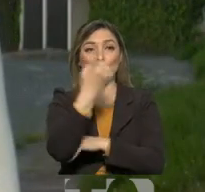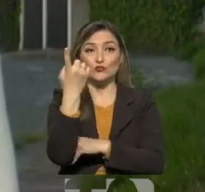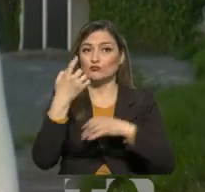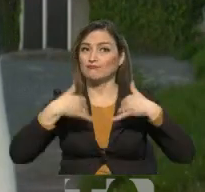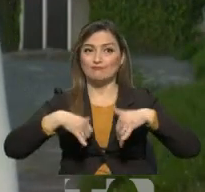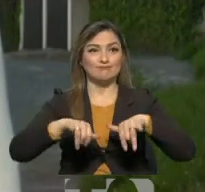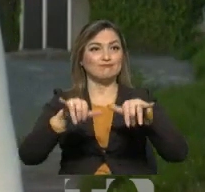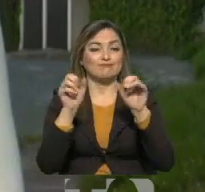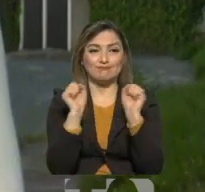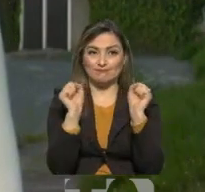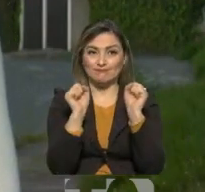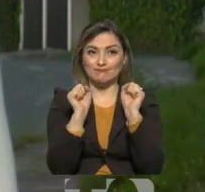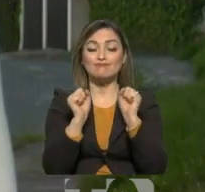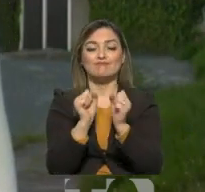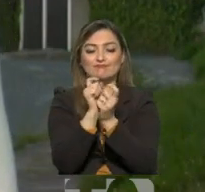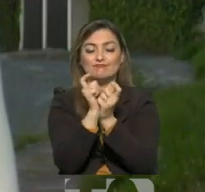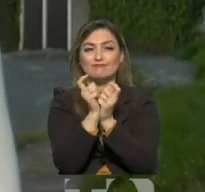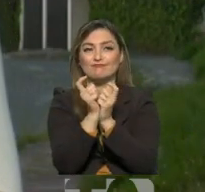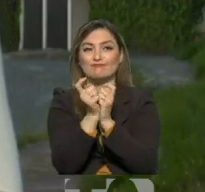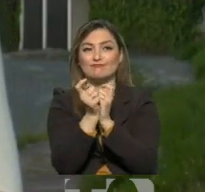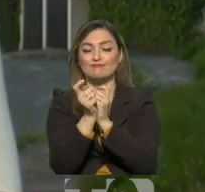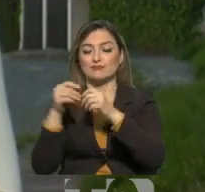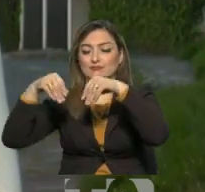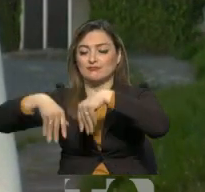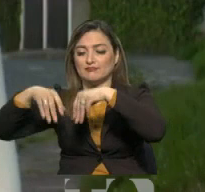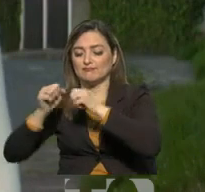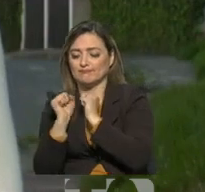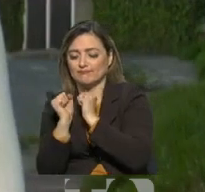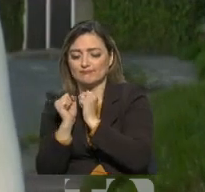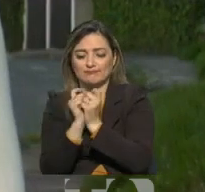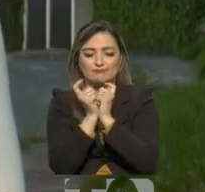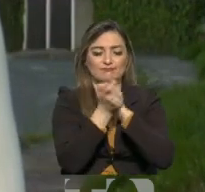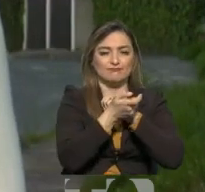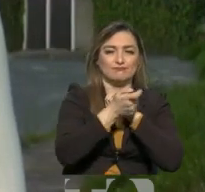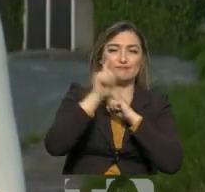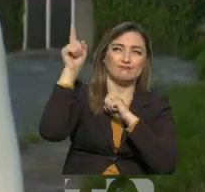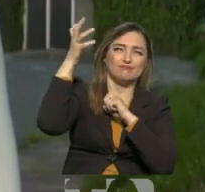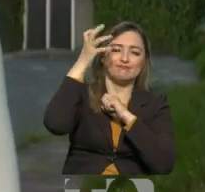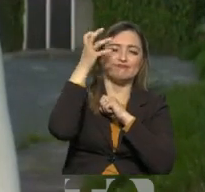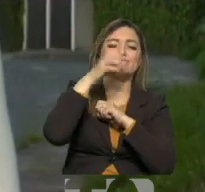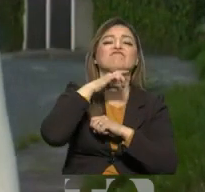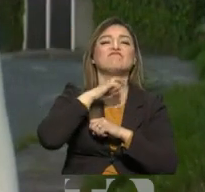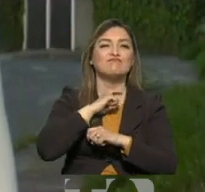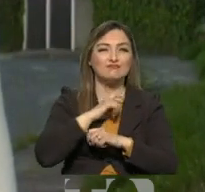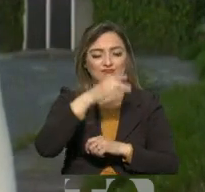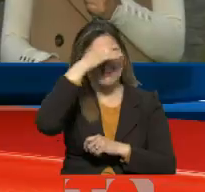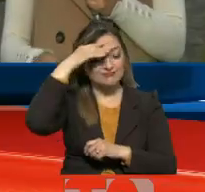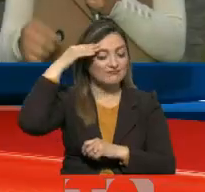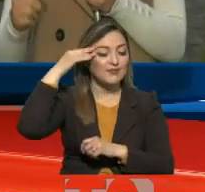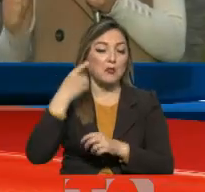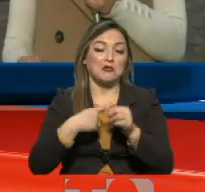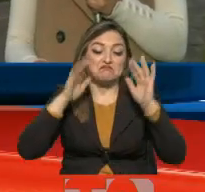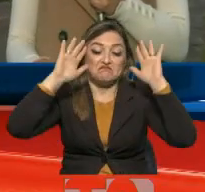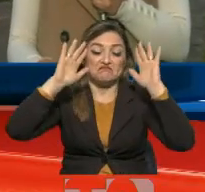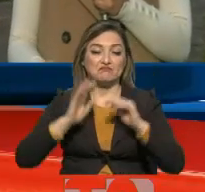se registre frío, pues recordemos que estamos en una transición de la época lluviosa a la época seca. Pero en Quito nunca se sabe, así que